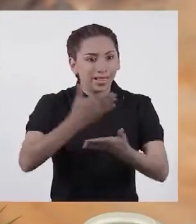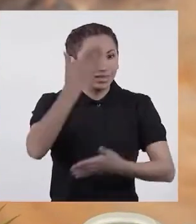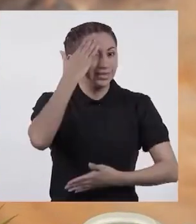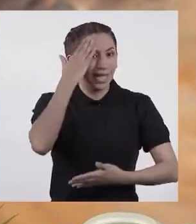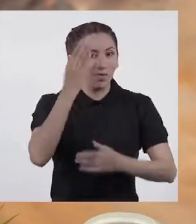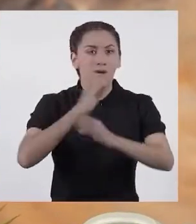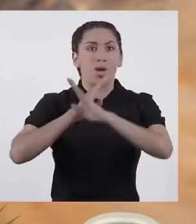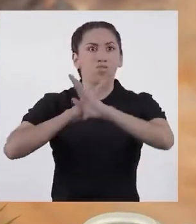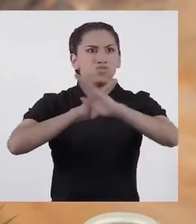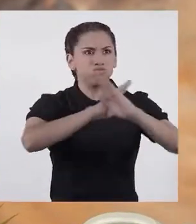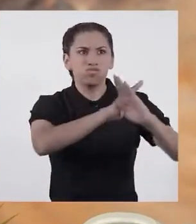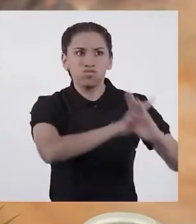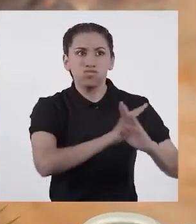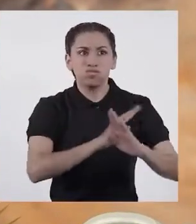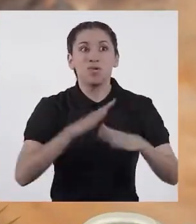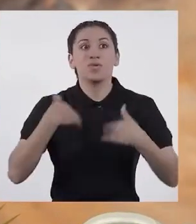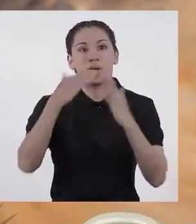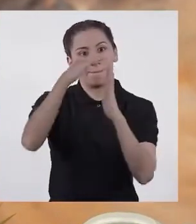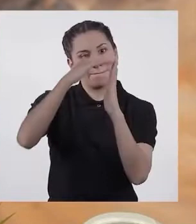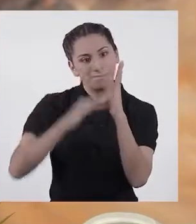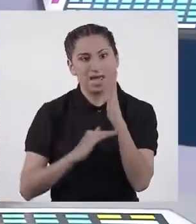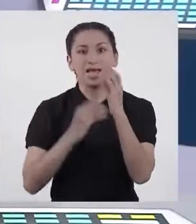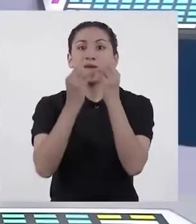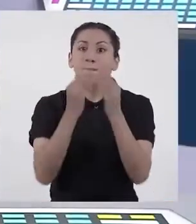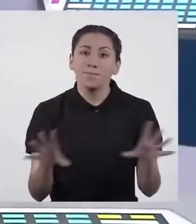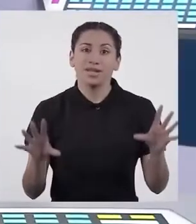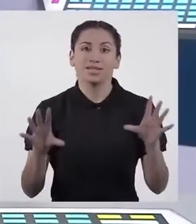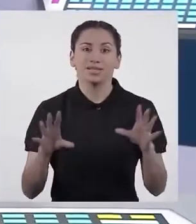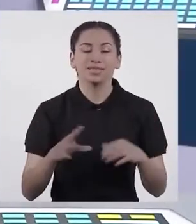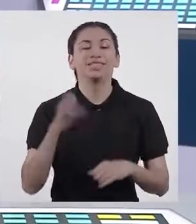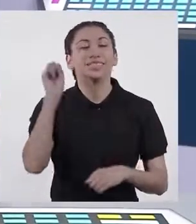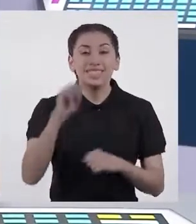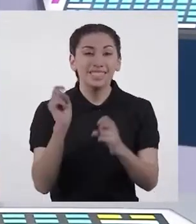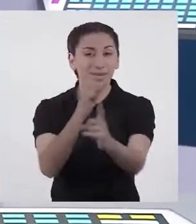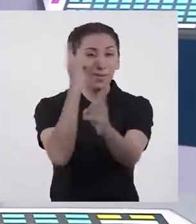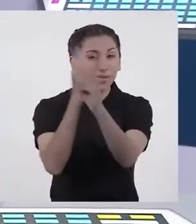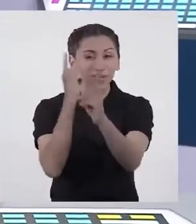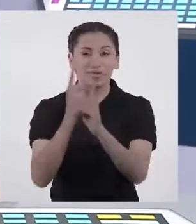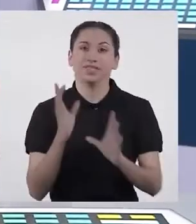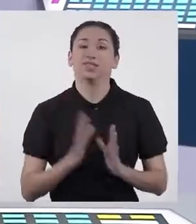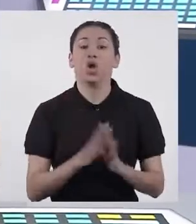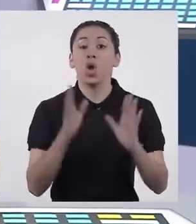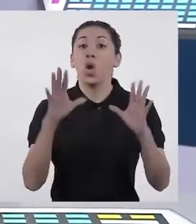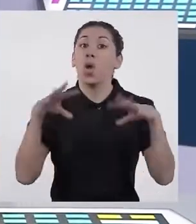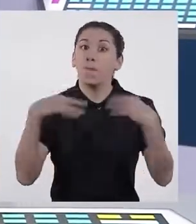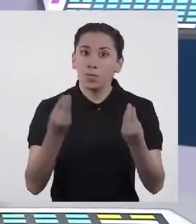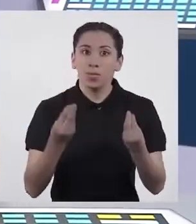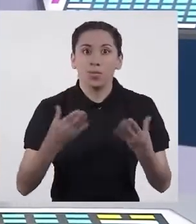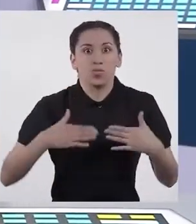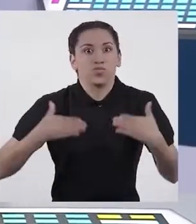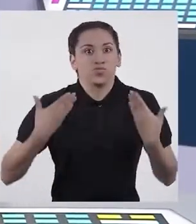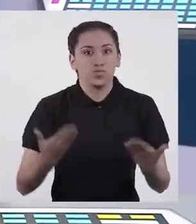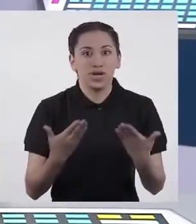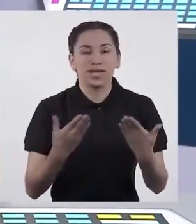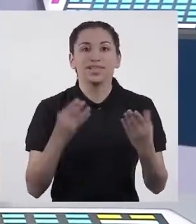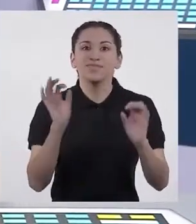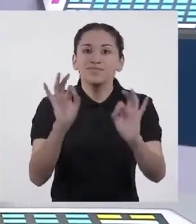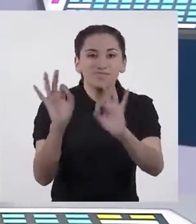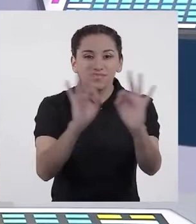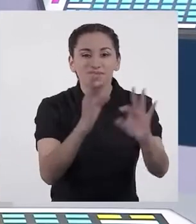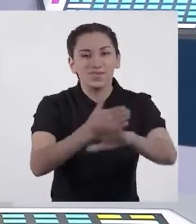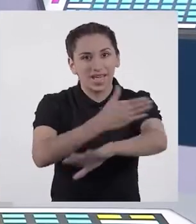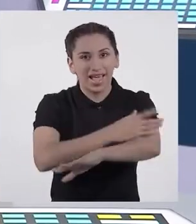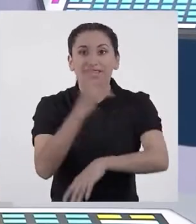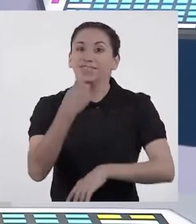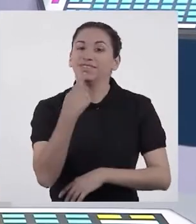puedan ocurrir y así evitar pérdidas. ¡Exacto, Valentín! Podemos prevenir, como dijiste hace